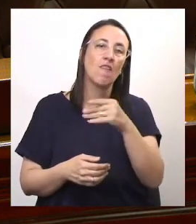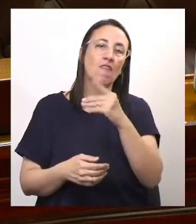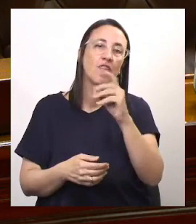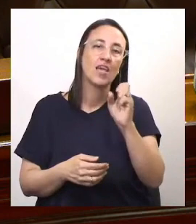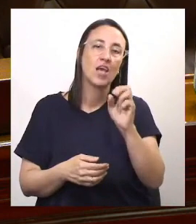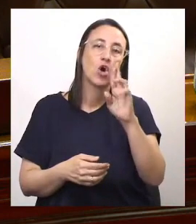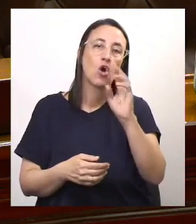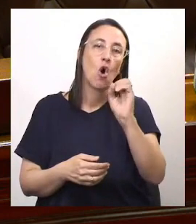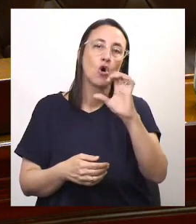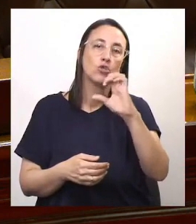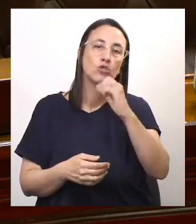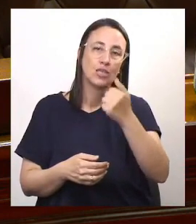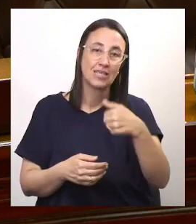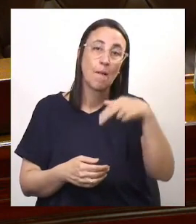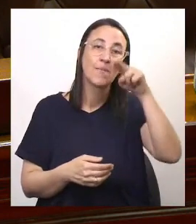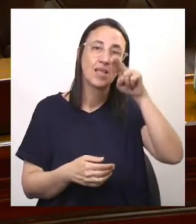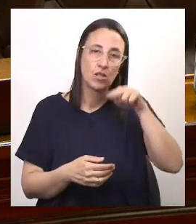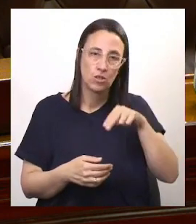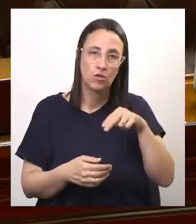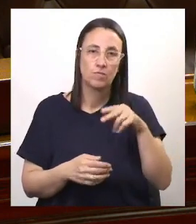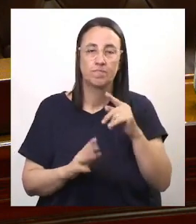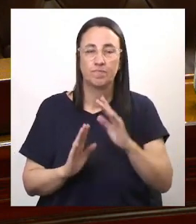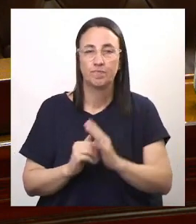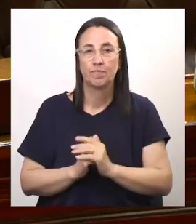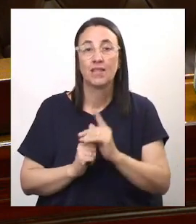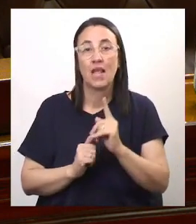lector, y Herrero.